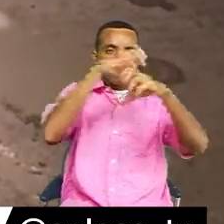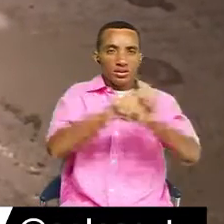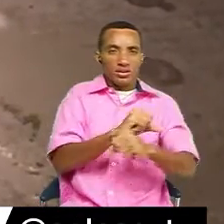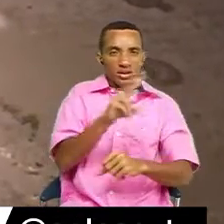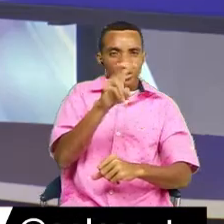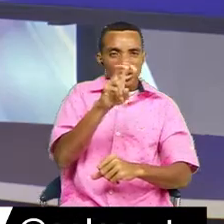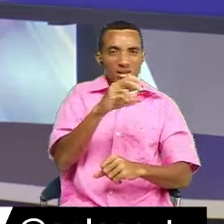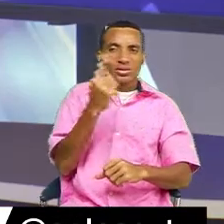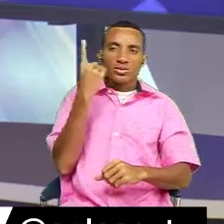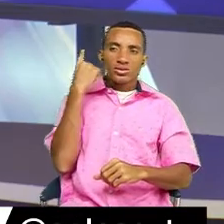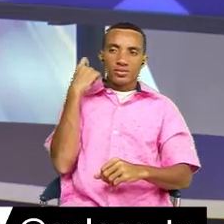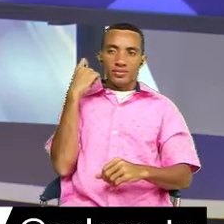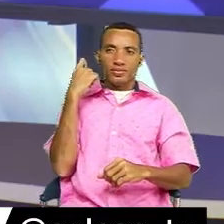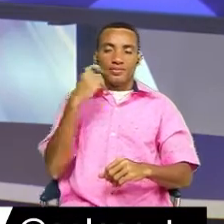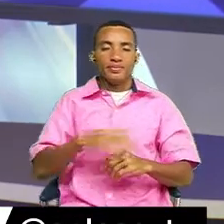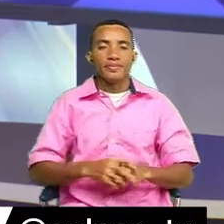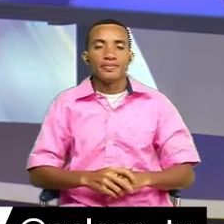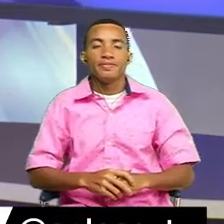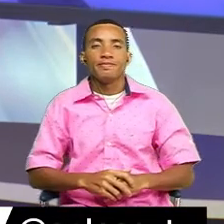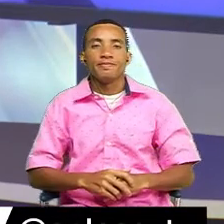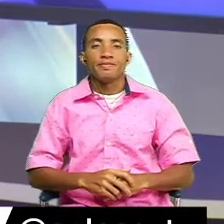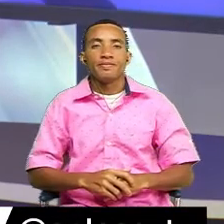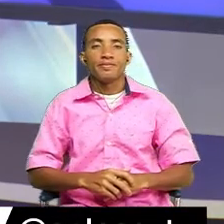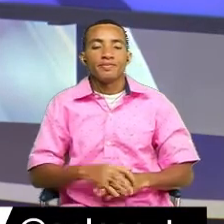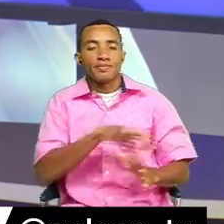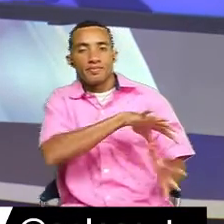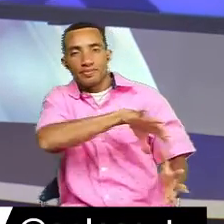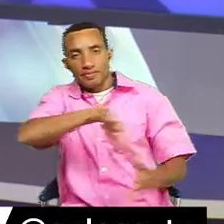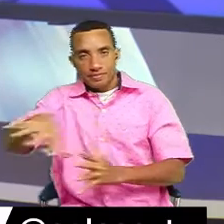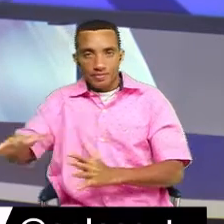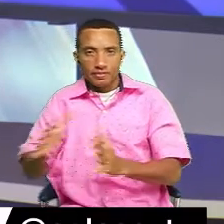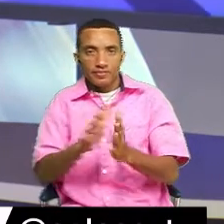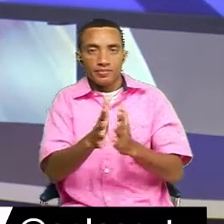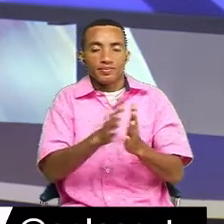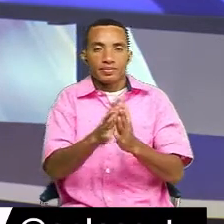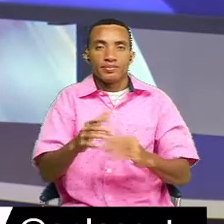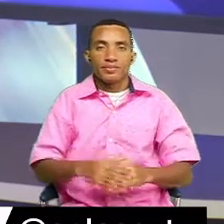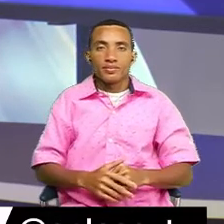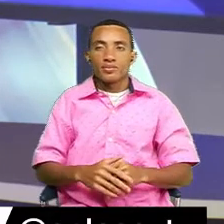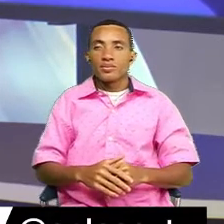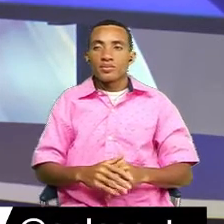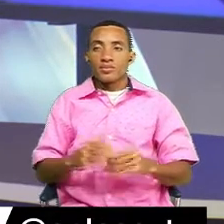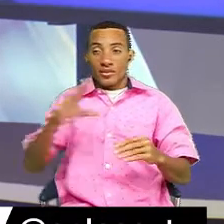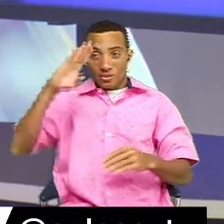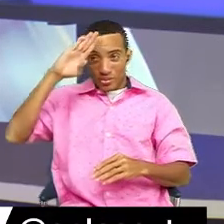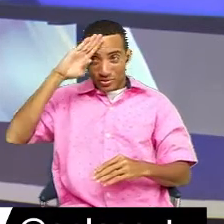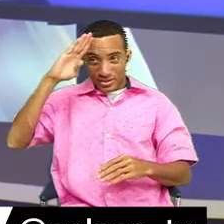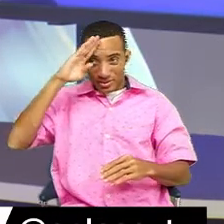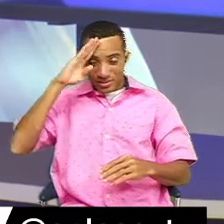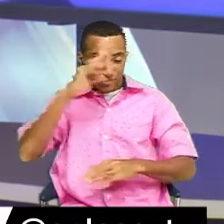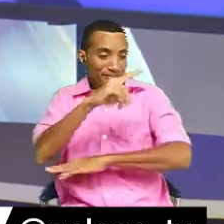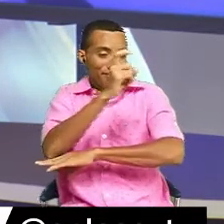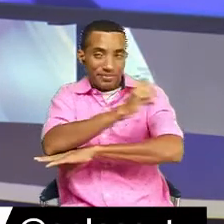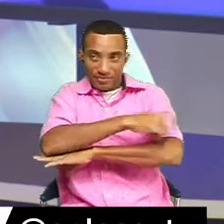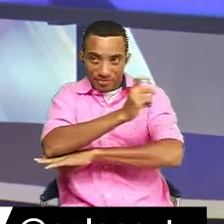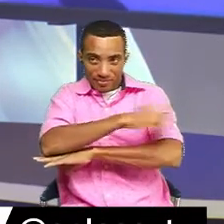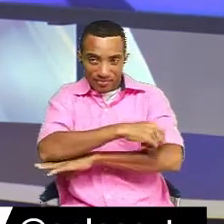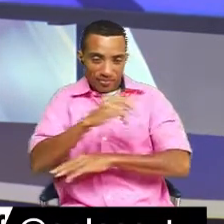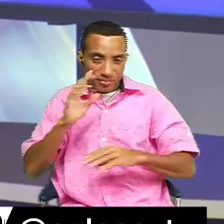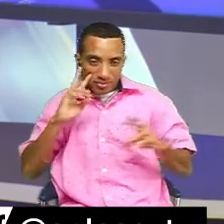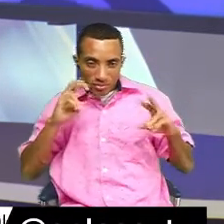miércoles. En otras noticias, el Grupo de Operaciones Especiales de Hidrocarburos capturó en flagrancia a tres pescadores en Bocas